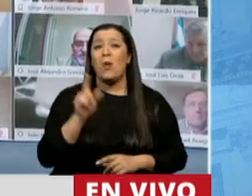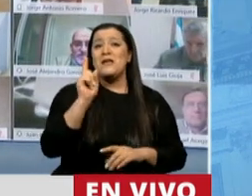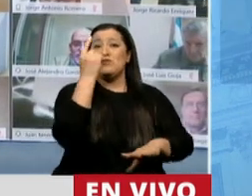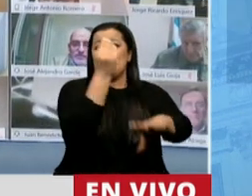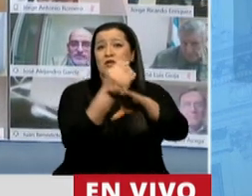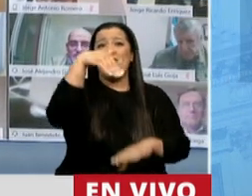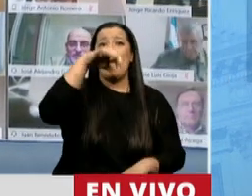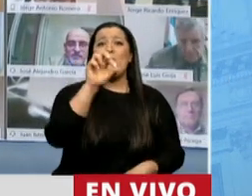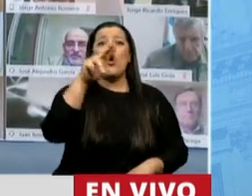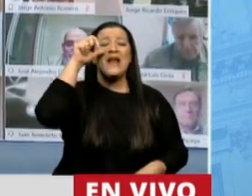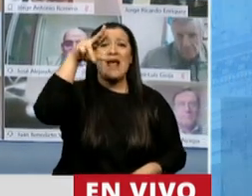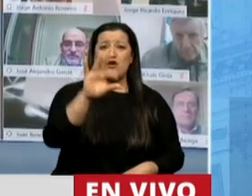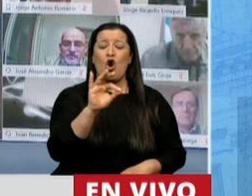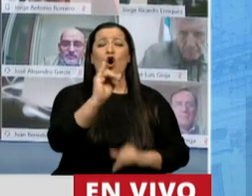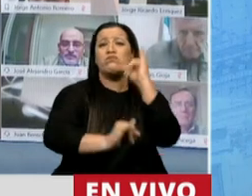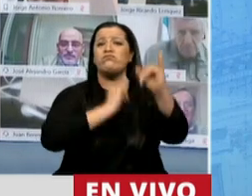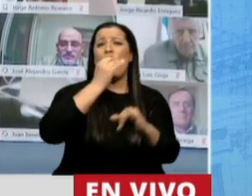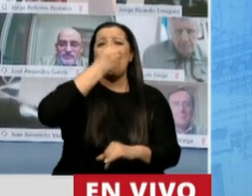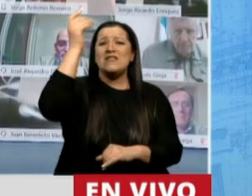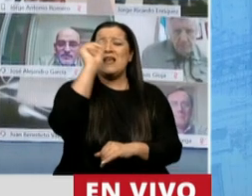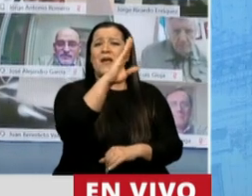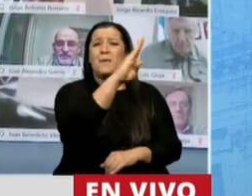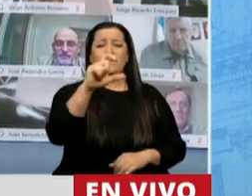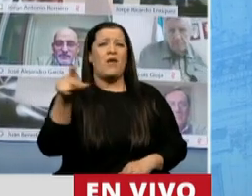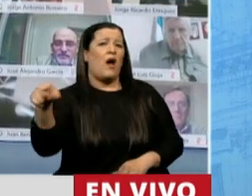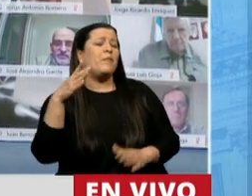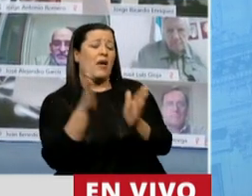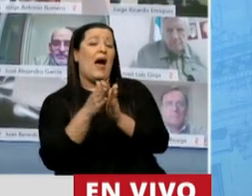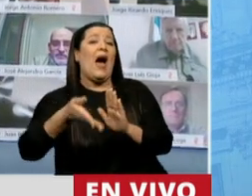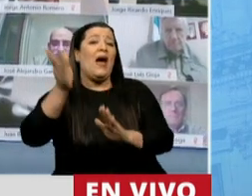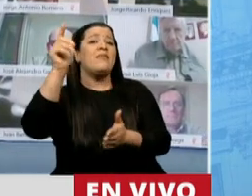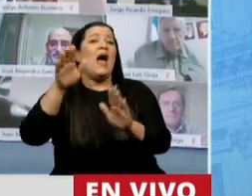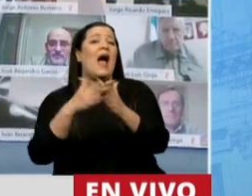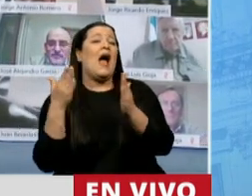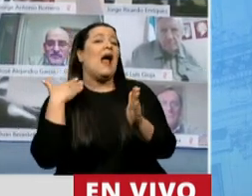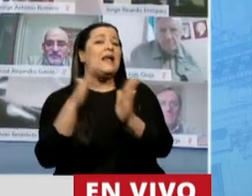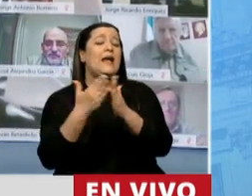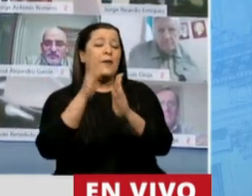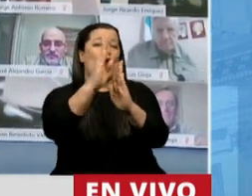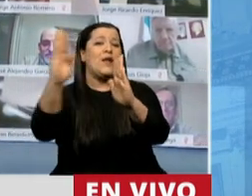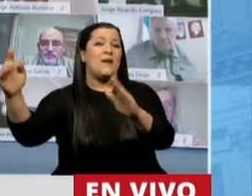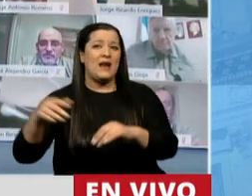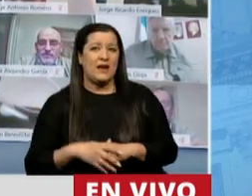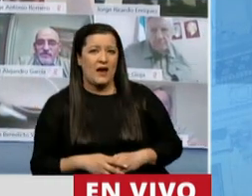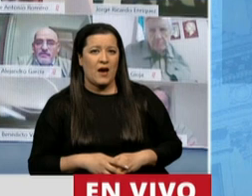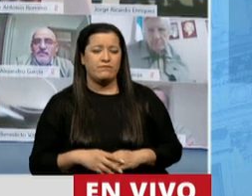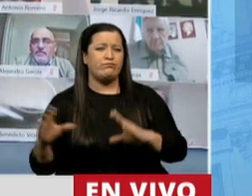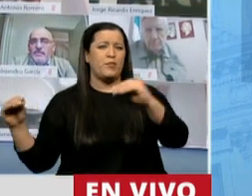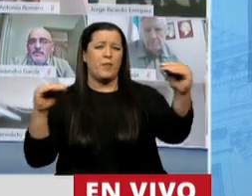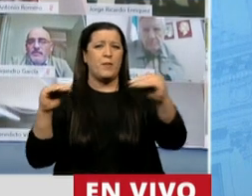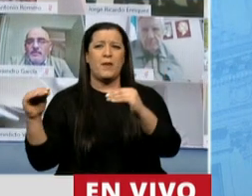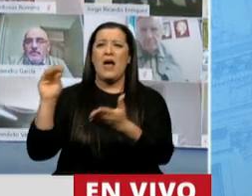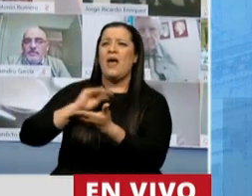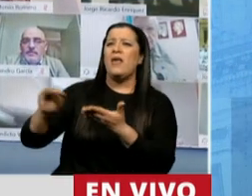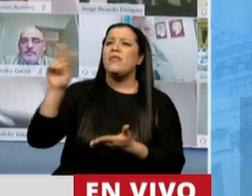ahí datos oficiales de su Banco Central escribir el libro llev el libro a la librería le pido por favor